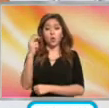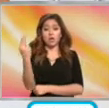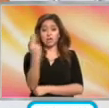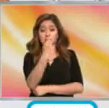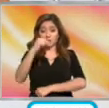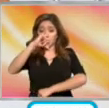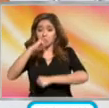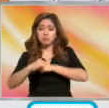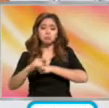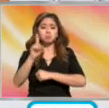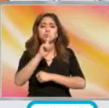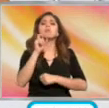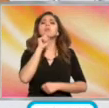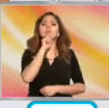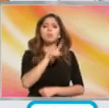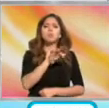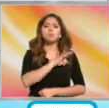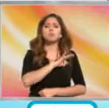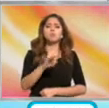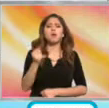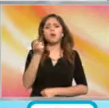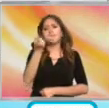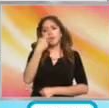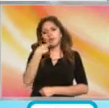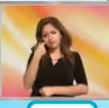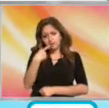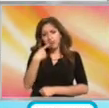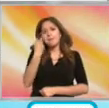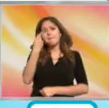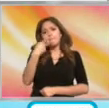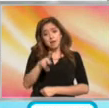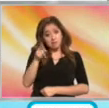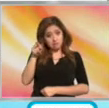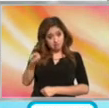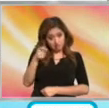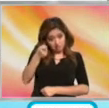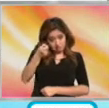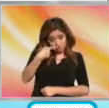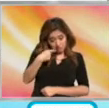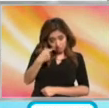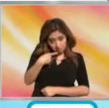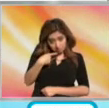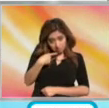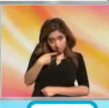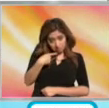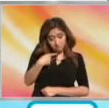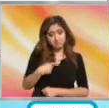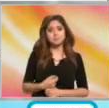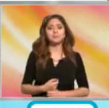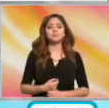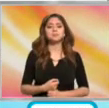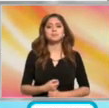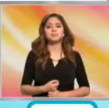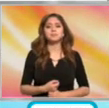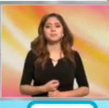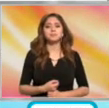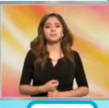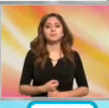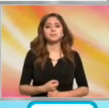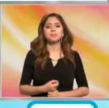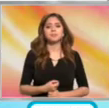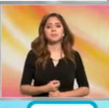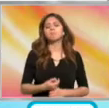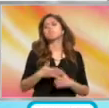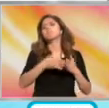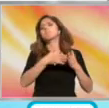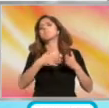operación. ¿Hay tratamiento? Sí, hay tratamiento, sí, aunque el tratamiento que existe, sí existen tratamientos que se pueden tomar en el cual después